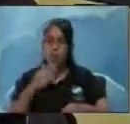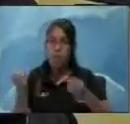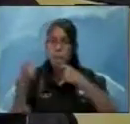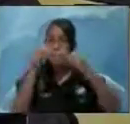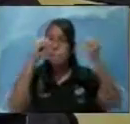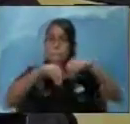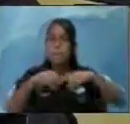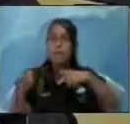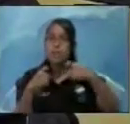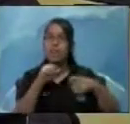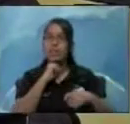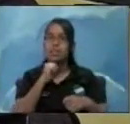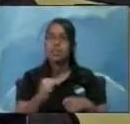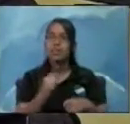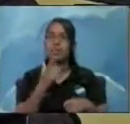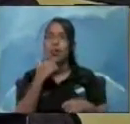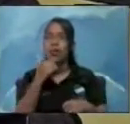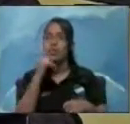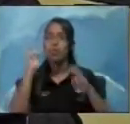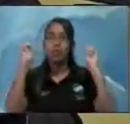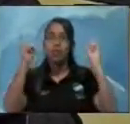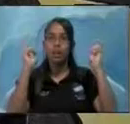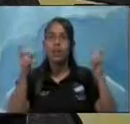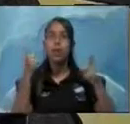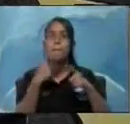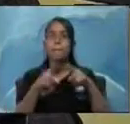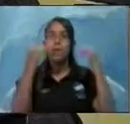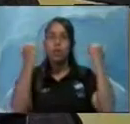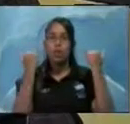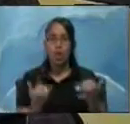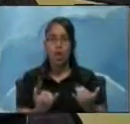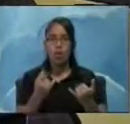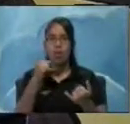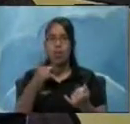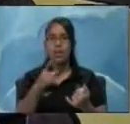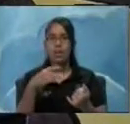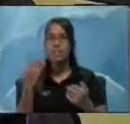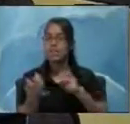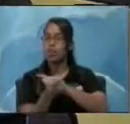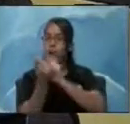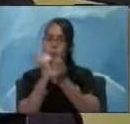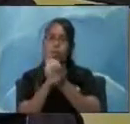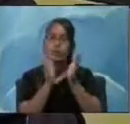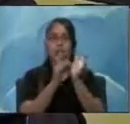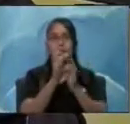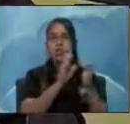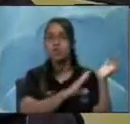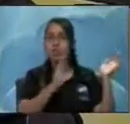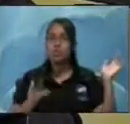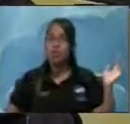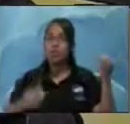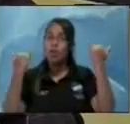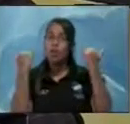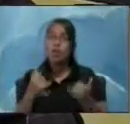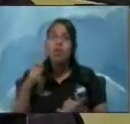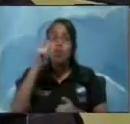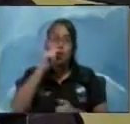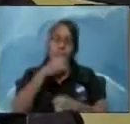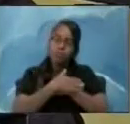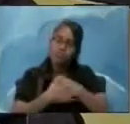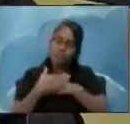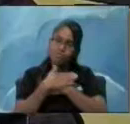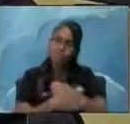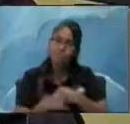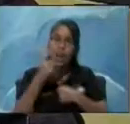Juancito no Esa era una broma extraña pero ahora que se convirtió a Jesucristo ahora es un hombre piadoso ahora da testimonio